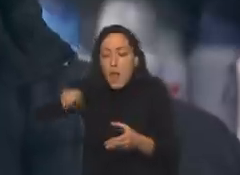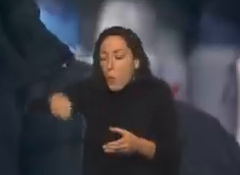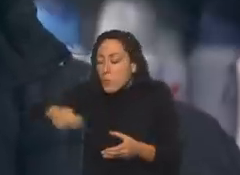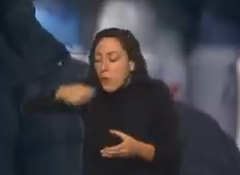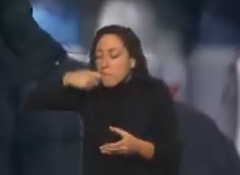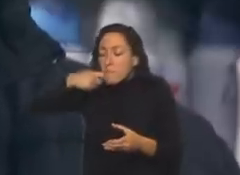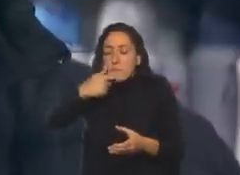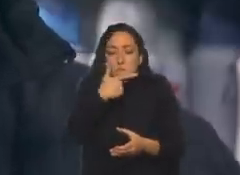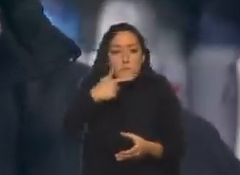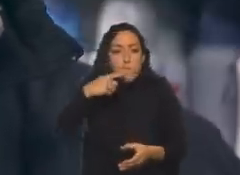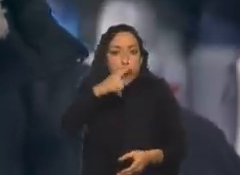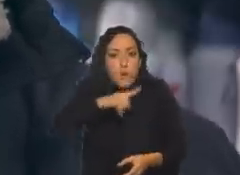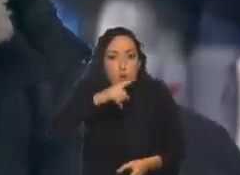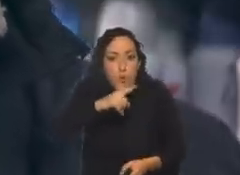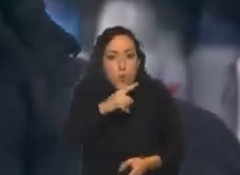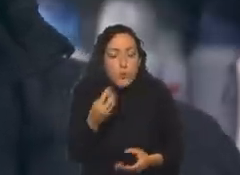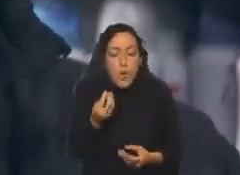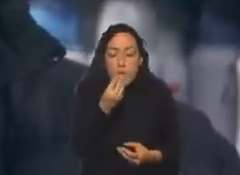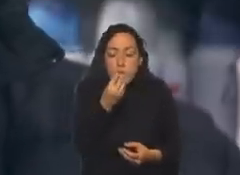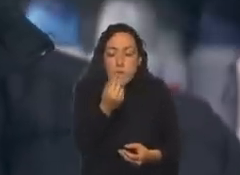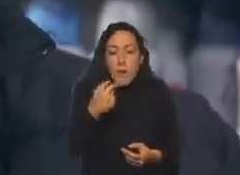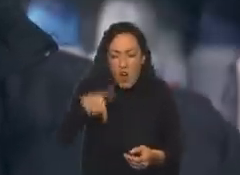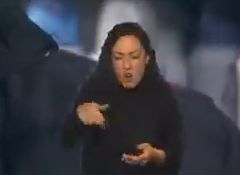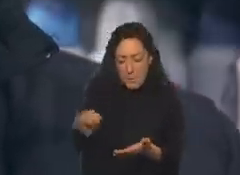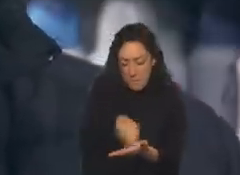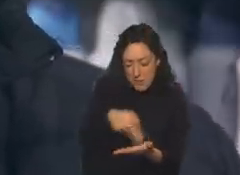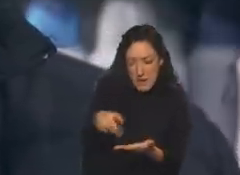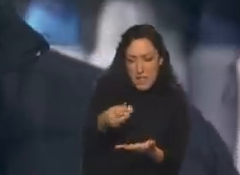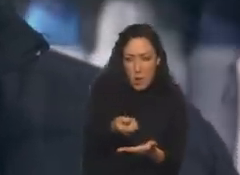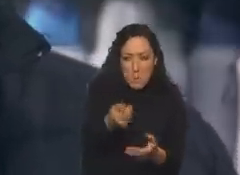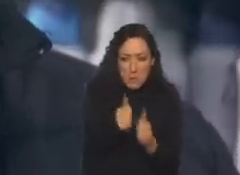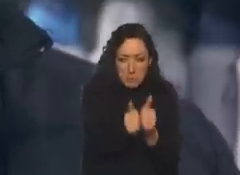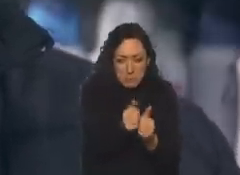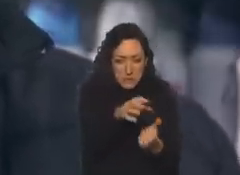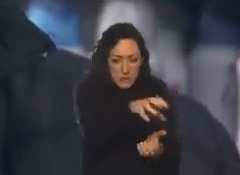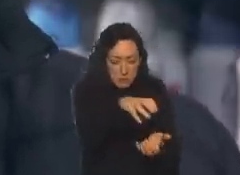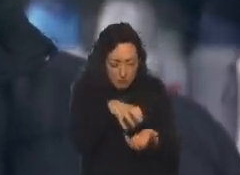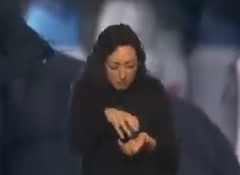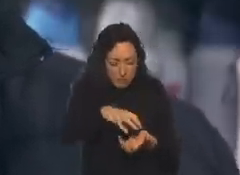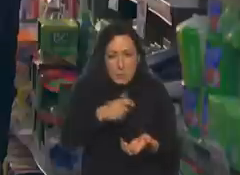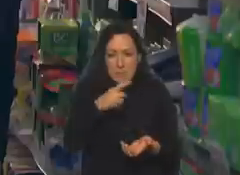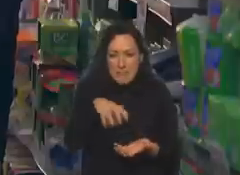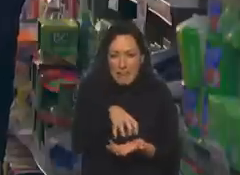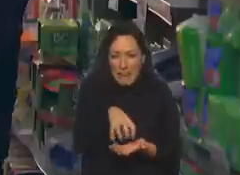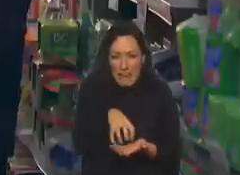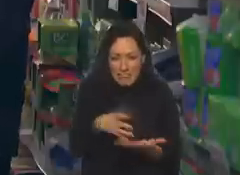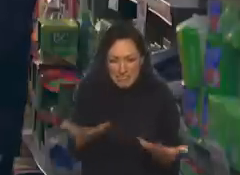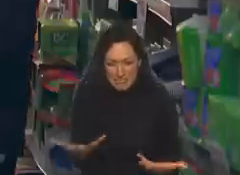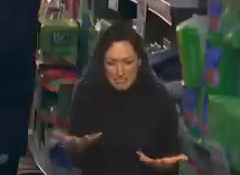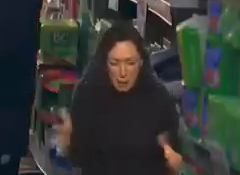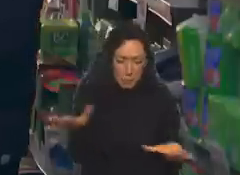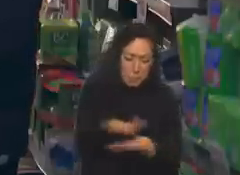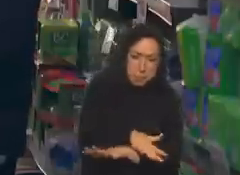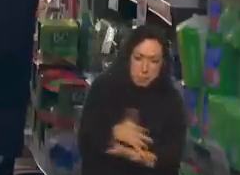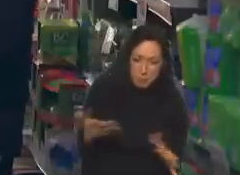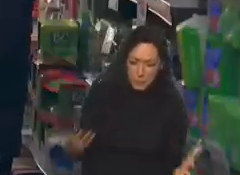sabor a fruta, ¿cierto? Y hoy uno compra una mermelada de estas empresas y la verdad que parece gelatina. En líneas generales,